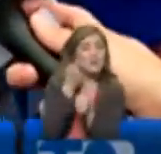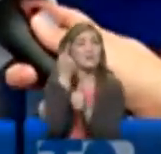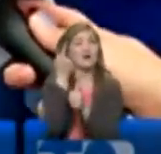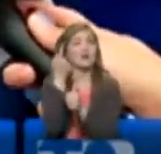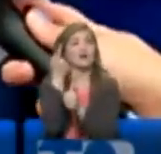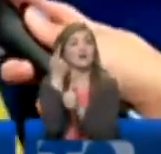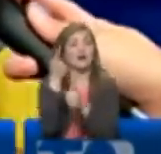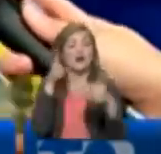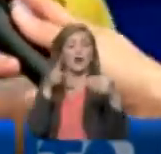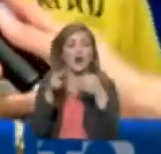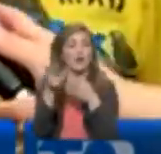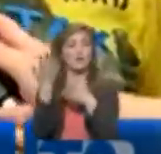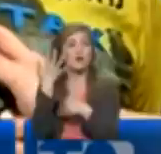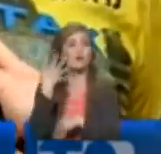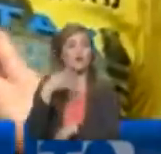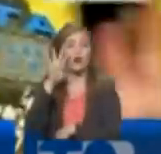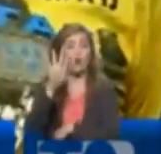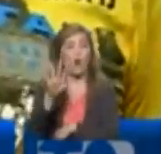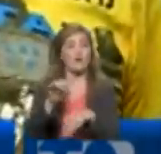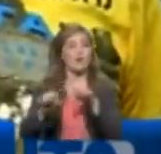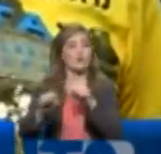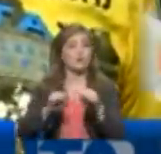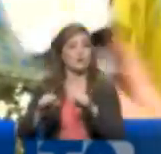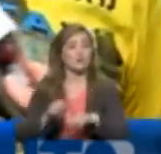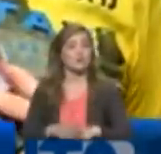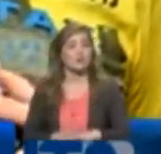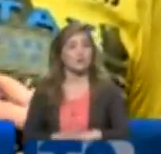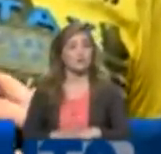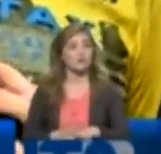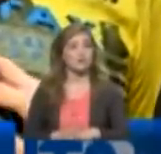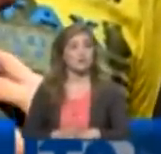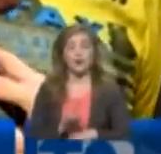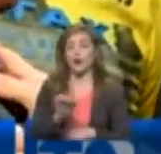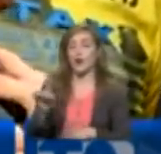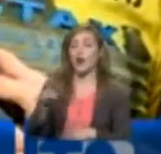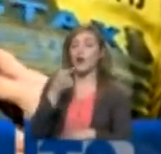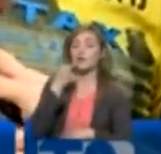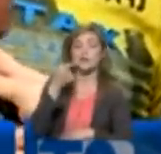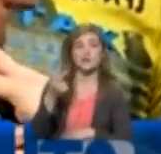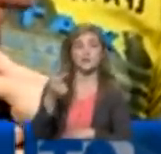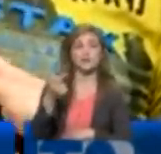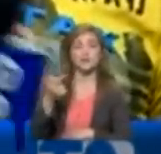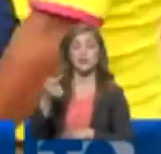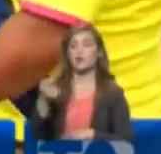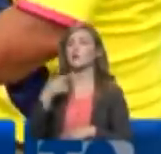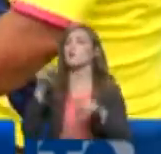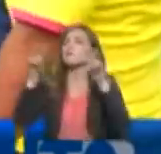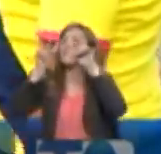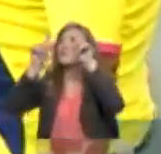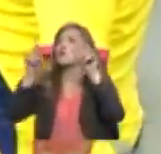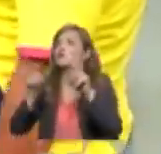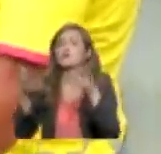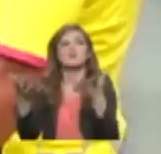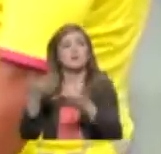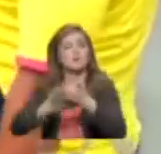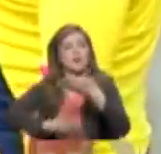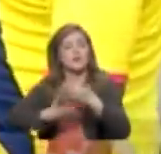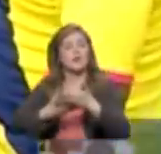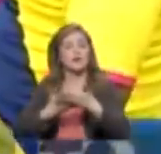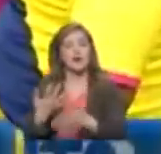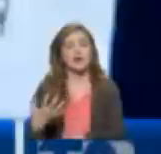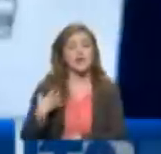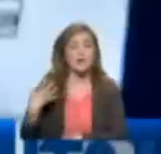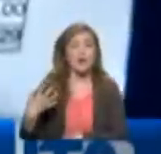donde el corte lo tengo en el 4 de mayo de salir usted favorita de salir de ventanilla para quienes llegan con sus planillas a